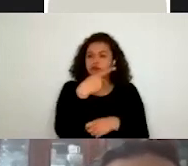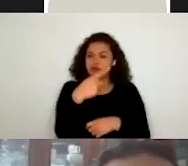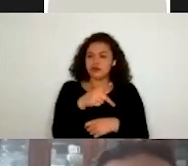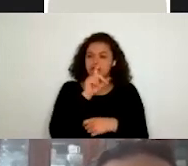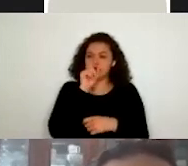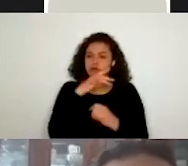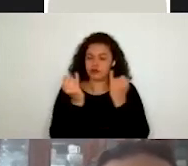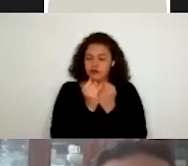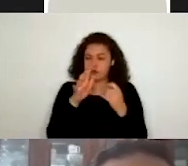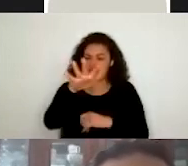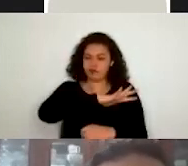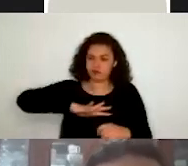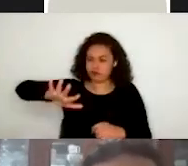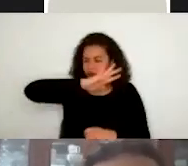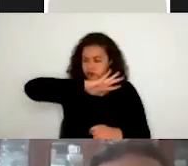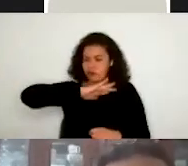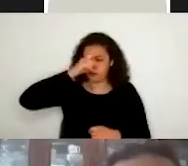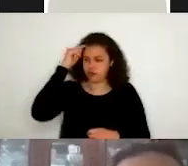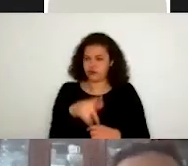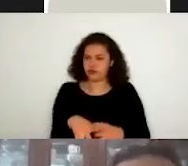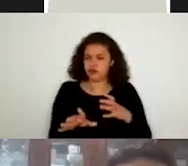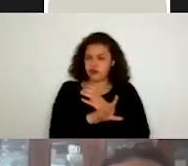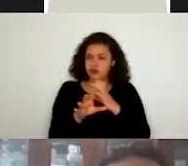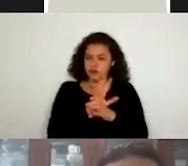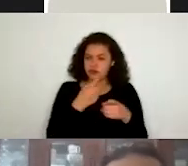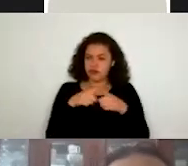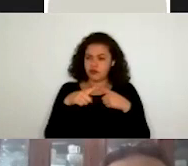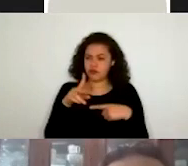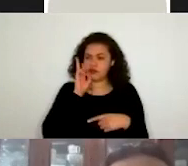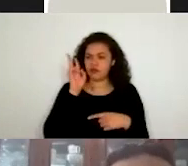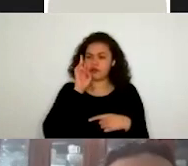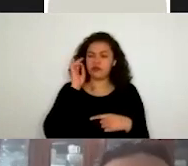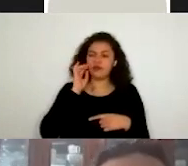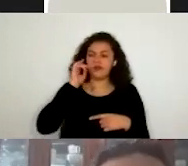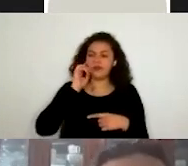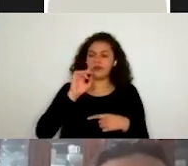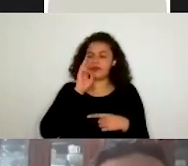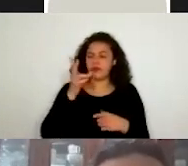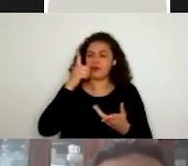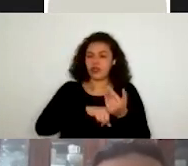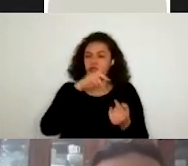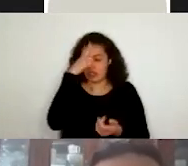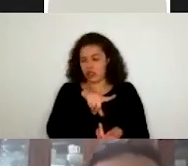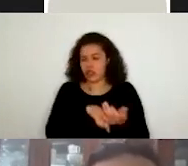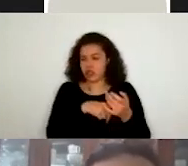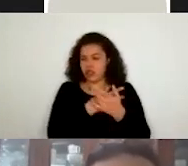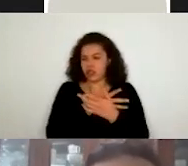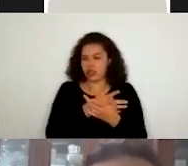análisis de los factores obtenidos de las variables, y ver en qué medida influyen en el criterio